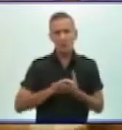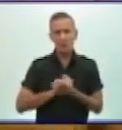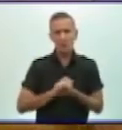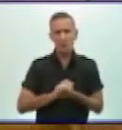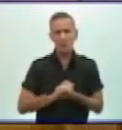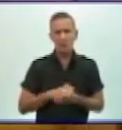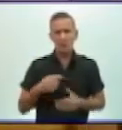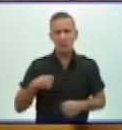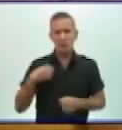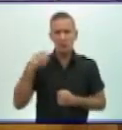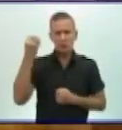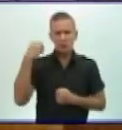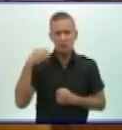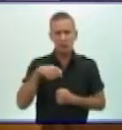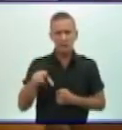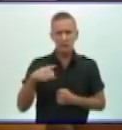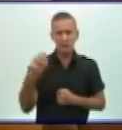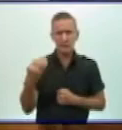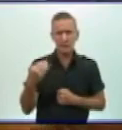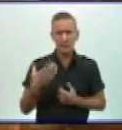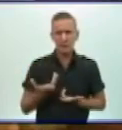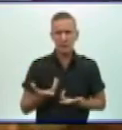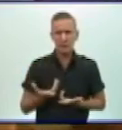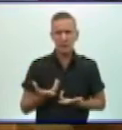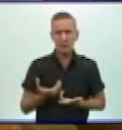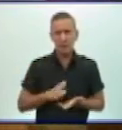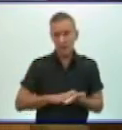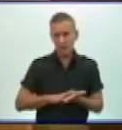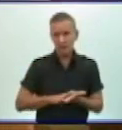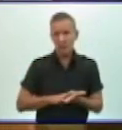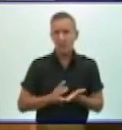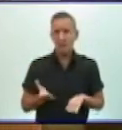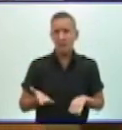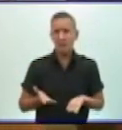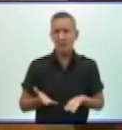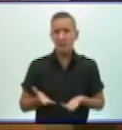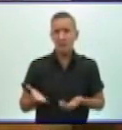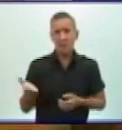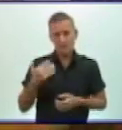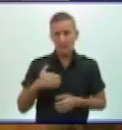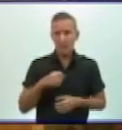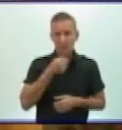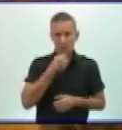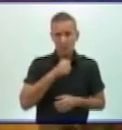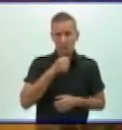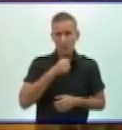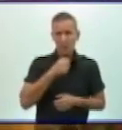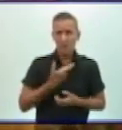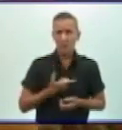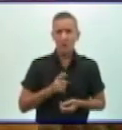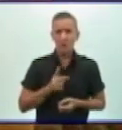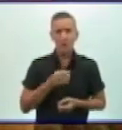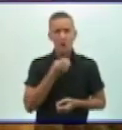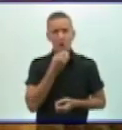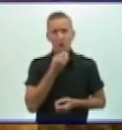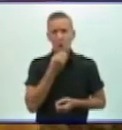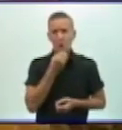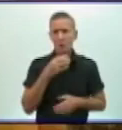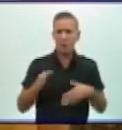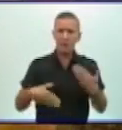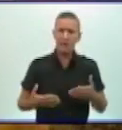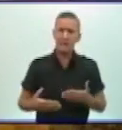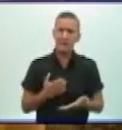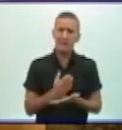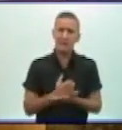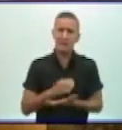que te dijo algo. Nada, mija, de verdad. Mira, te invito a tomar un helado, dale. Vamos. No puedo, tengo que hacer un plan de actividades para la escuela. Oye, es